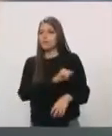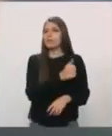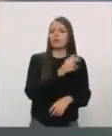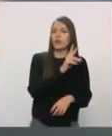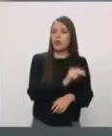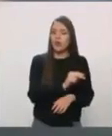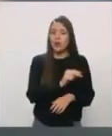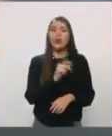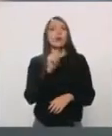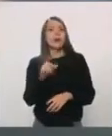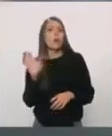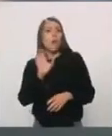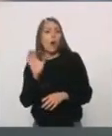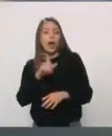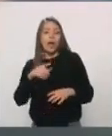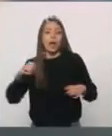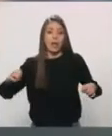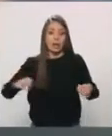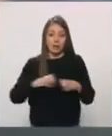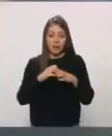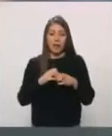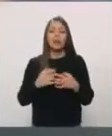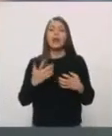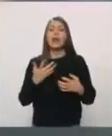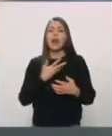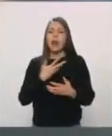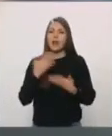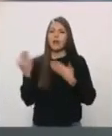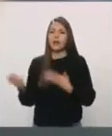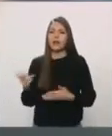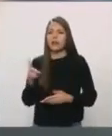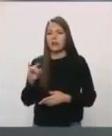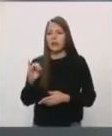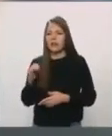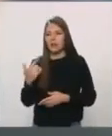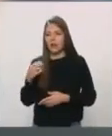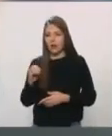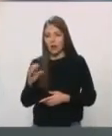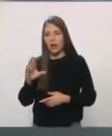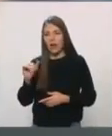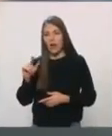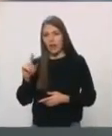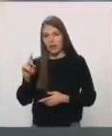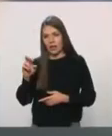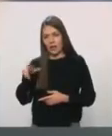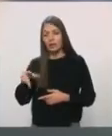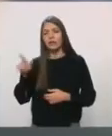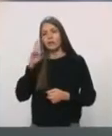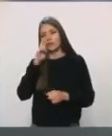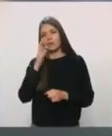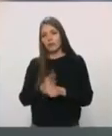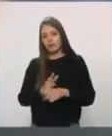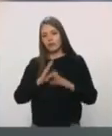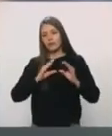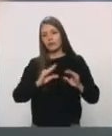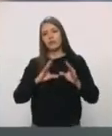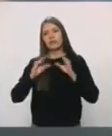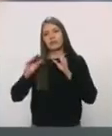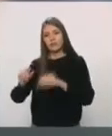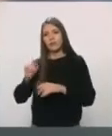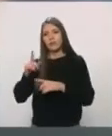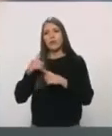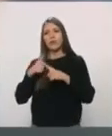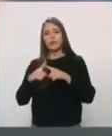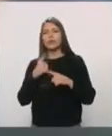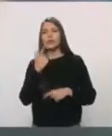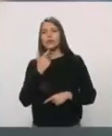esta situación de emergencia, tenemos el gusto de recibir en este espacio a Diego Calderón García. Bienvenido. Él es responsable de capacitación externa de la Cruz Roja